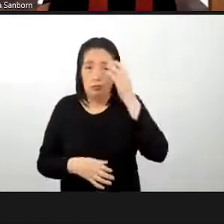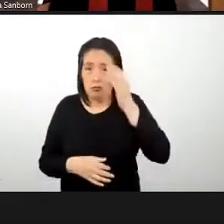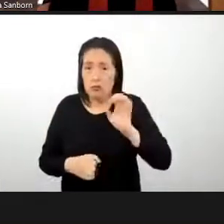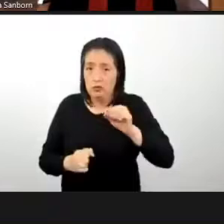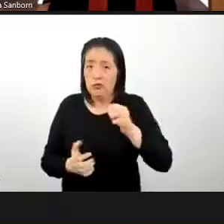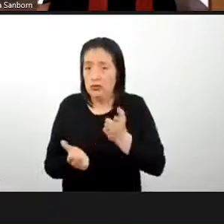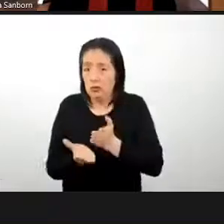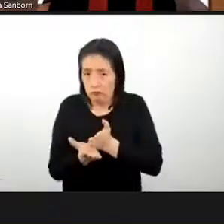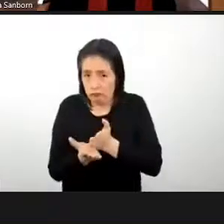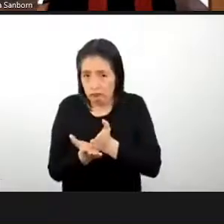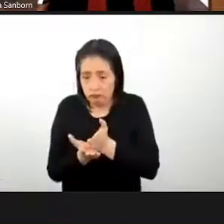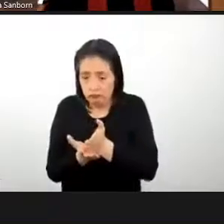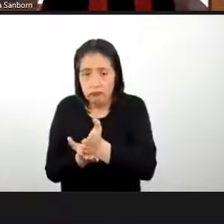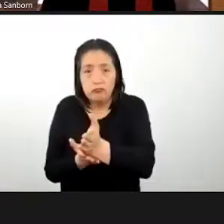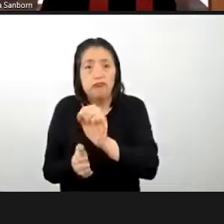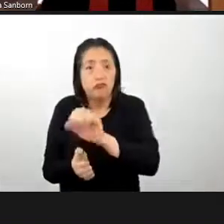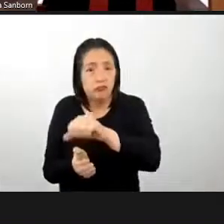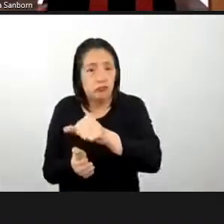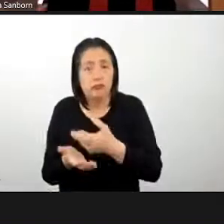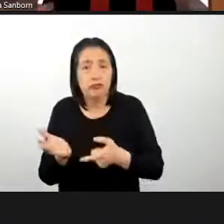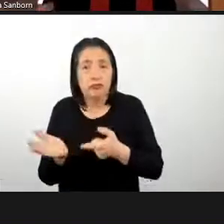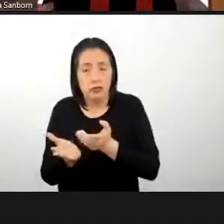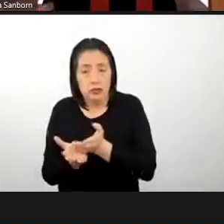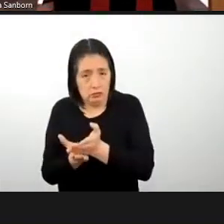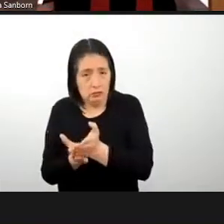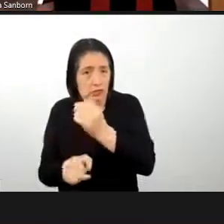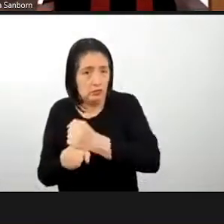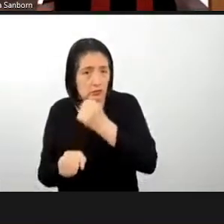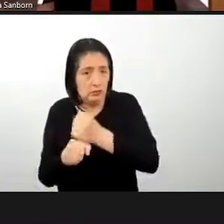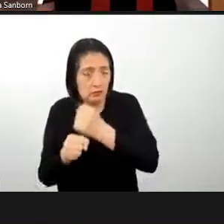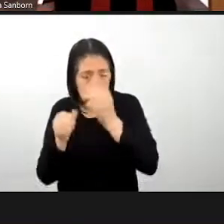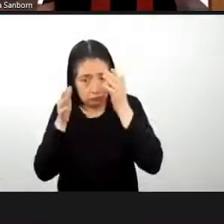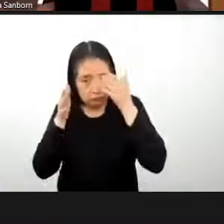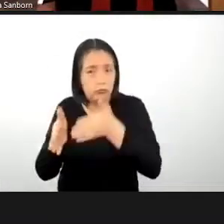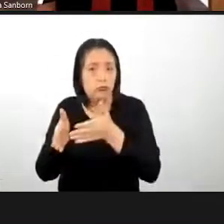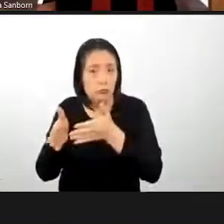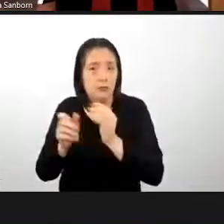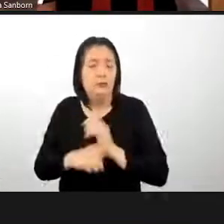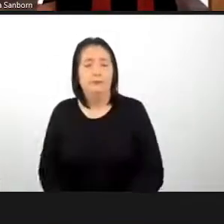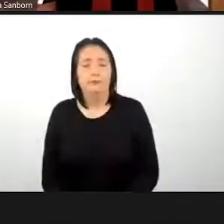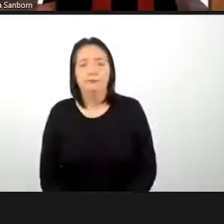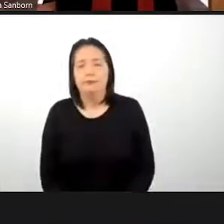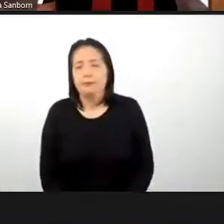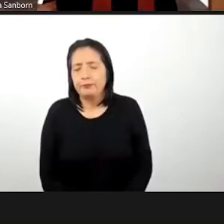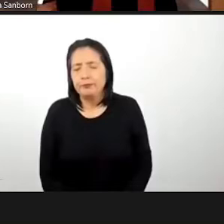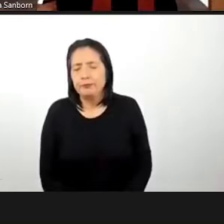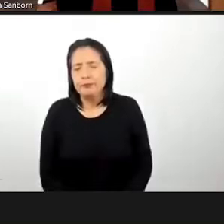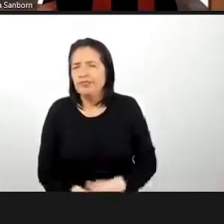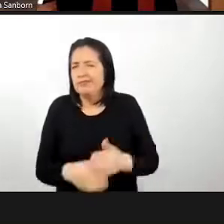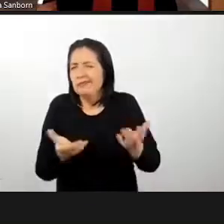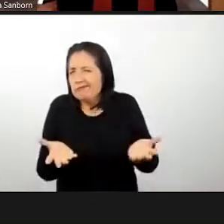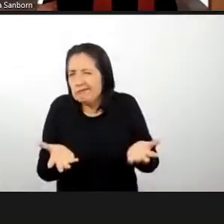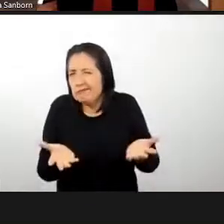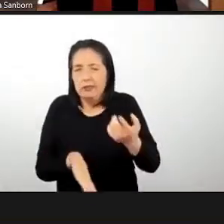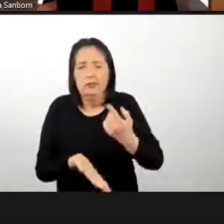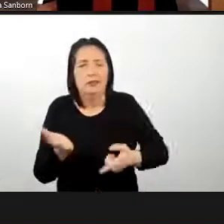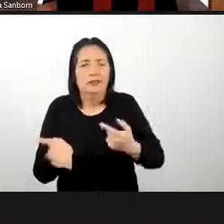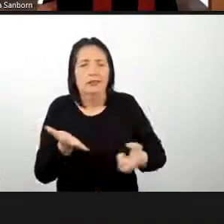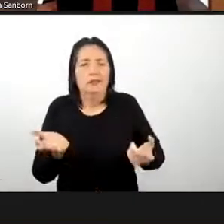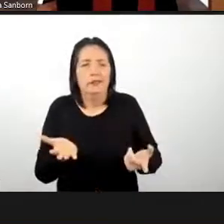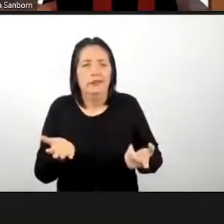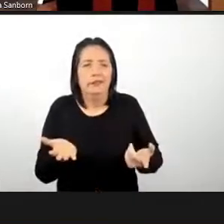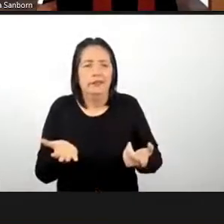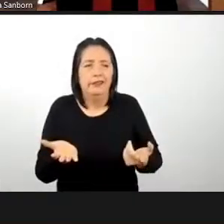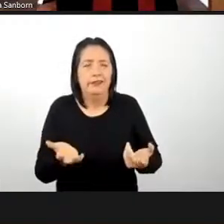línea fundamental del trabajo, ¿no? Ahora, ¿qué papel ocupa en la nueva